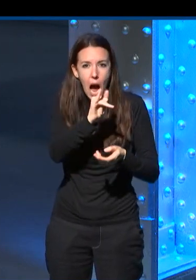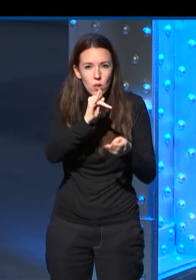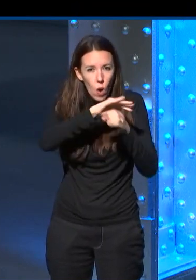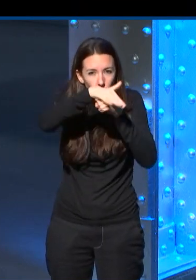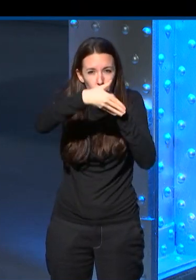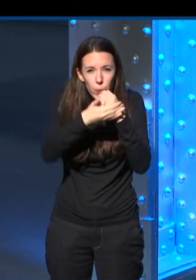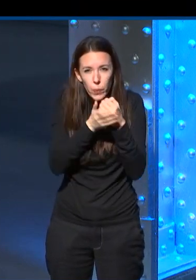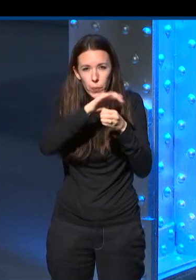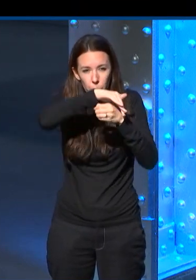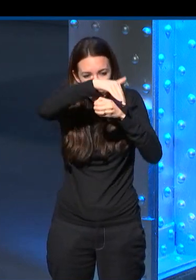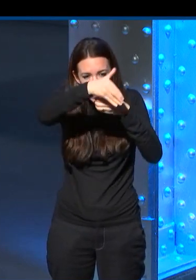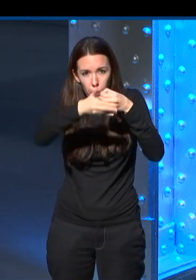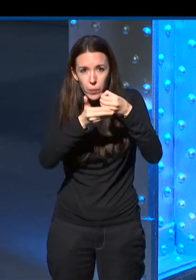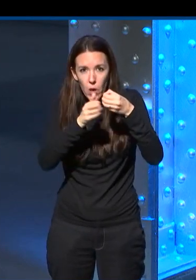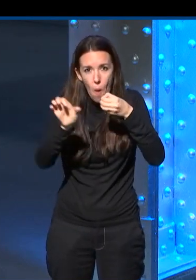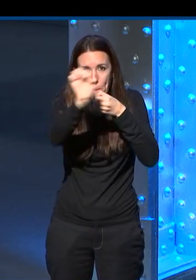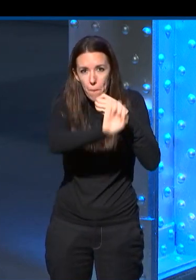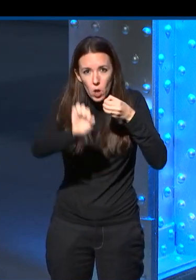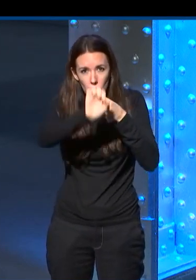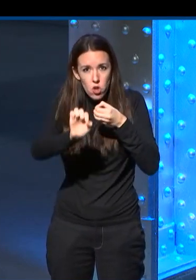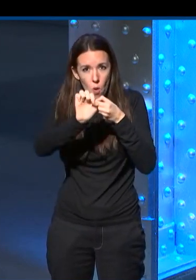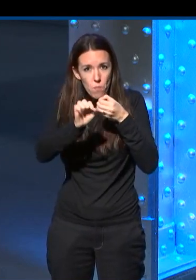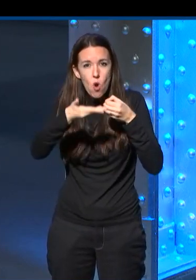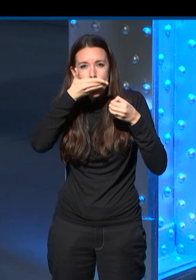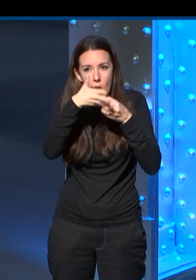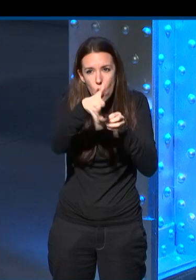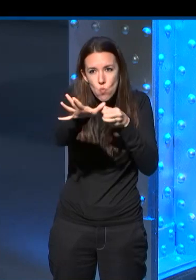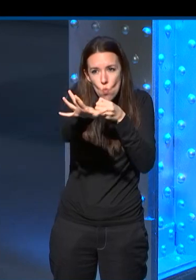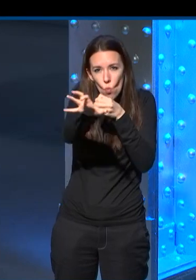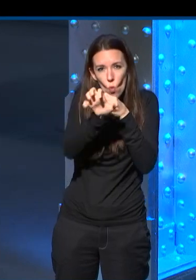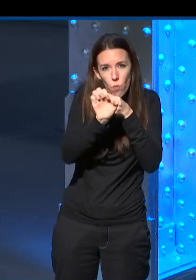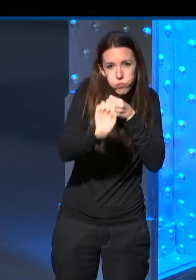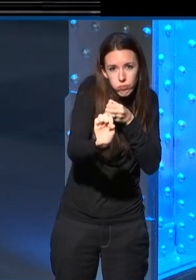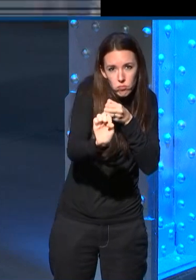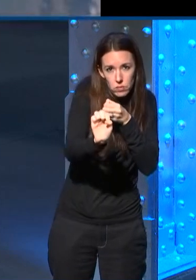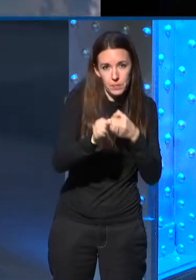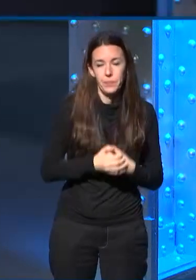película alrededor de la cápsula que lleva el calor hacia atrás.